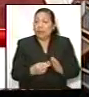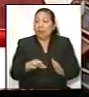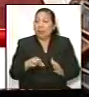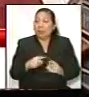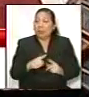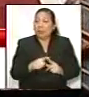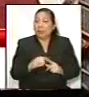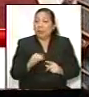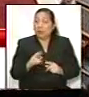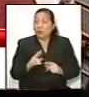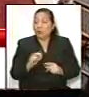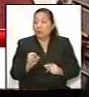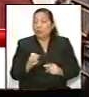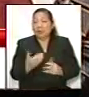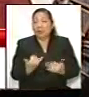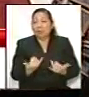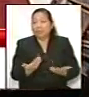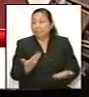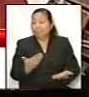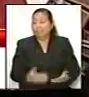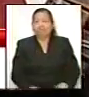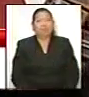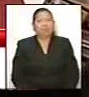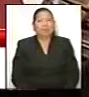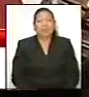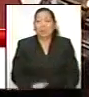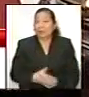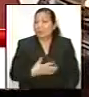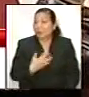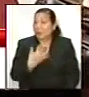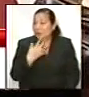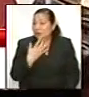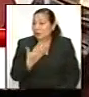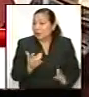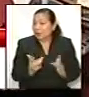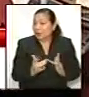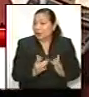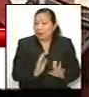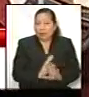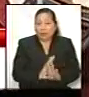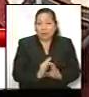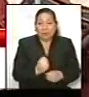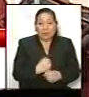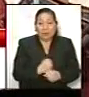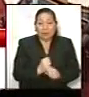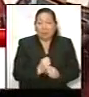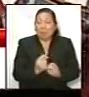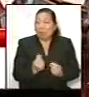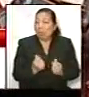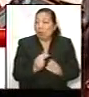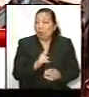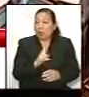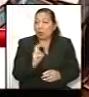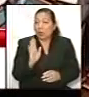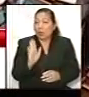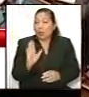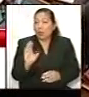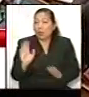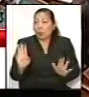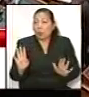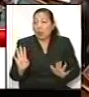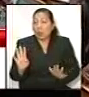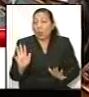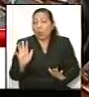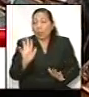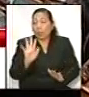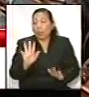Paltiture, que hasta el momento no se puede, digamos, realizar. Esta obra está valorizada en unos 259